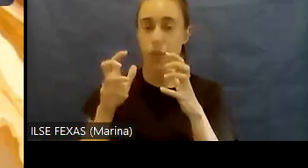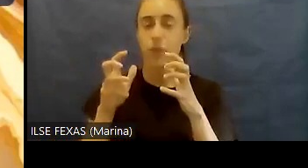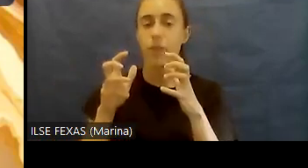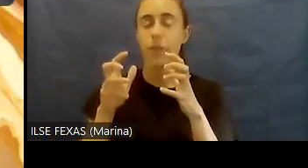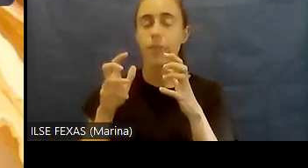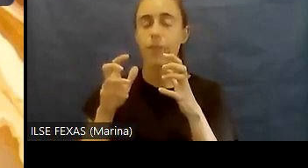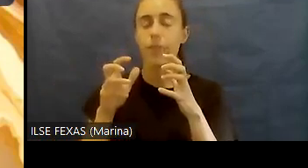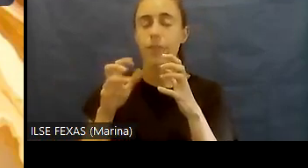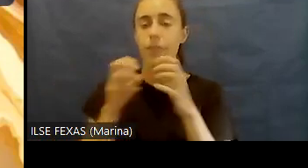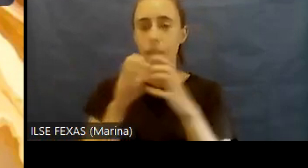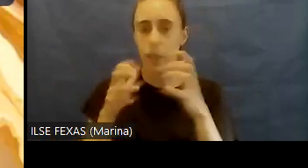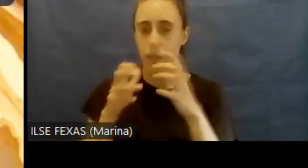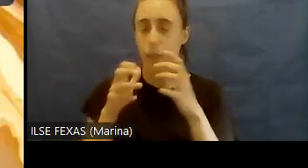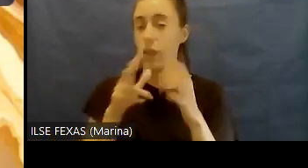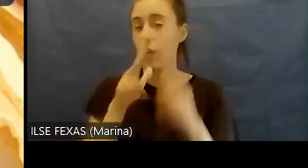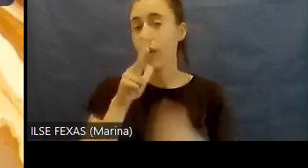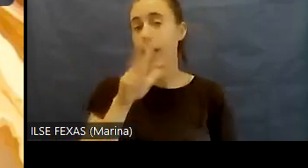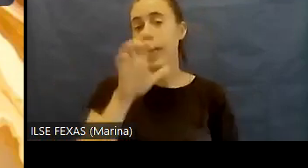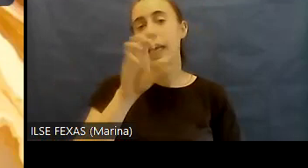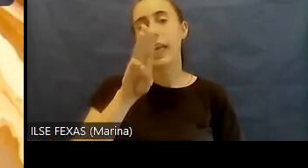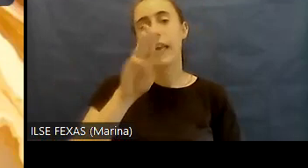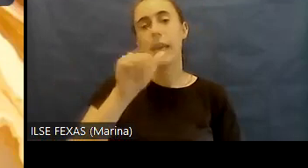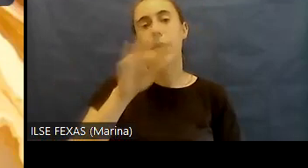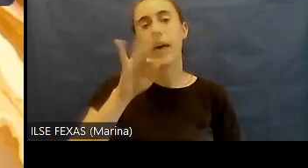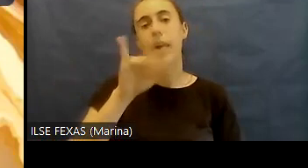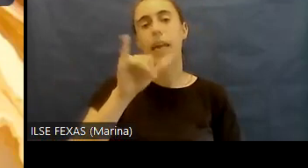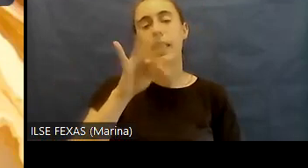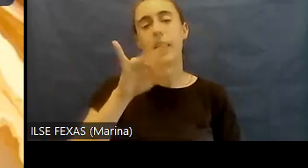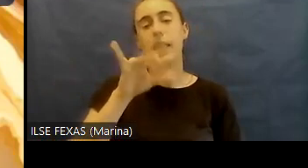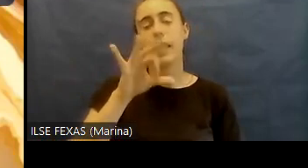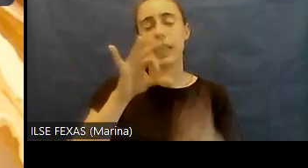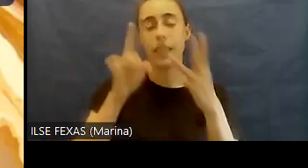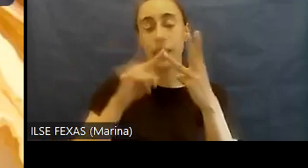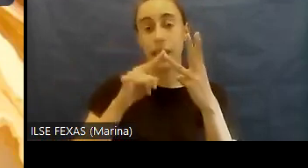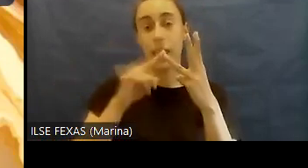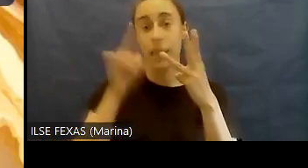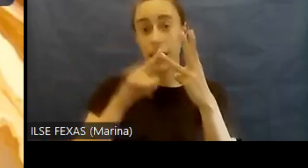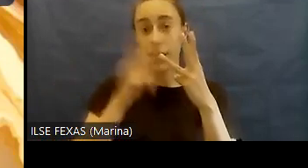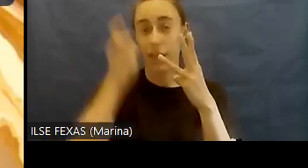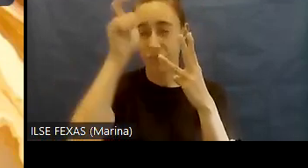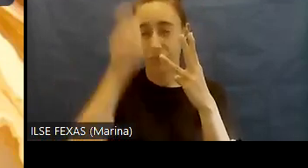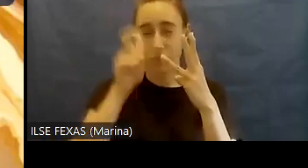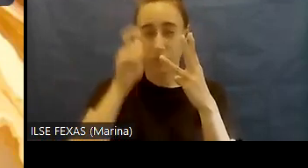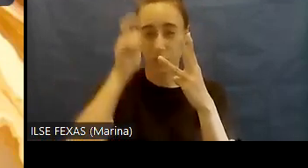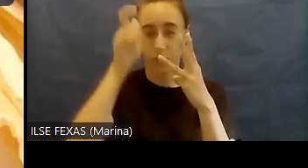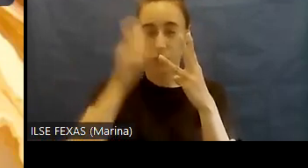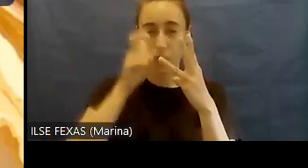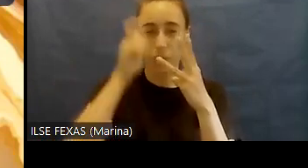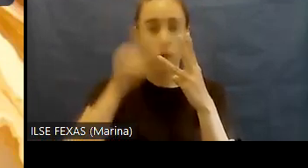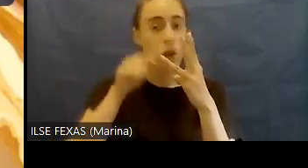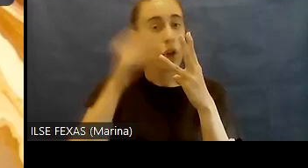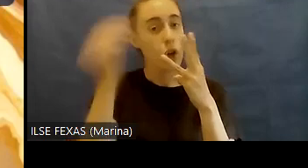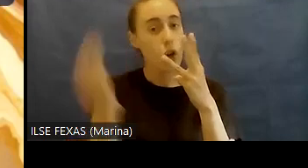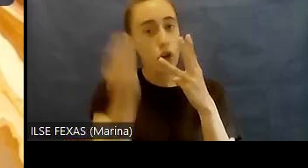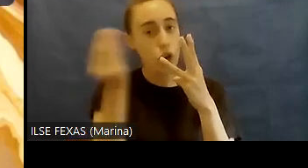a una hepatitis. Y si esa inflamación se mantiene en el tiempo y no hacemos nada tampoco, no la revertimos de alguna